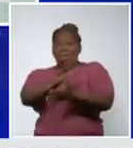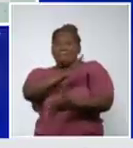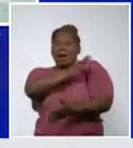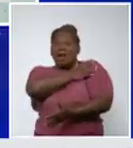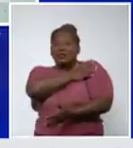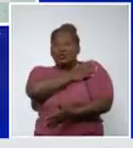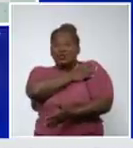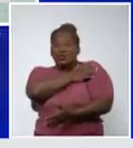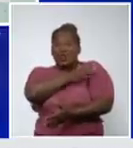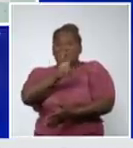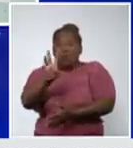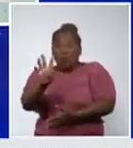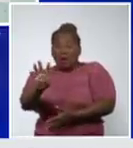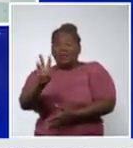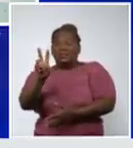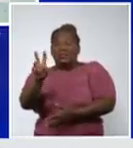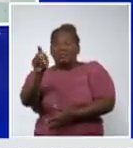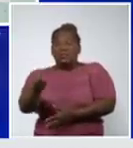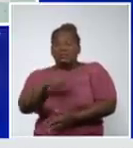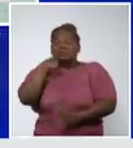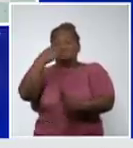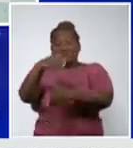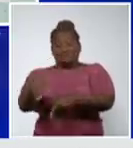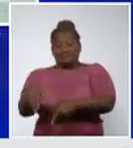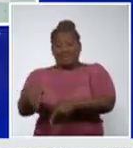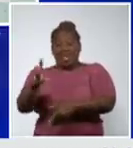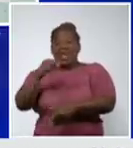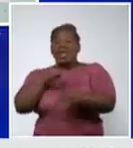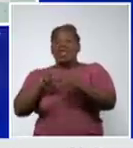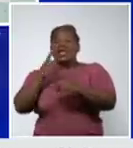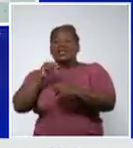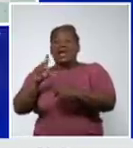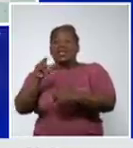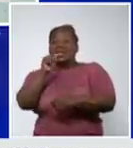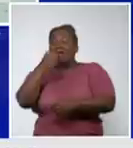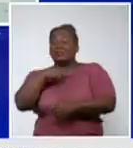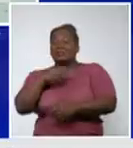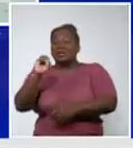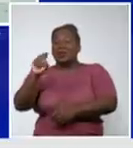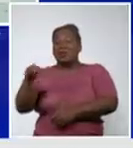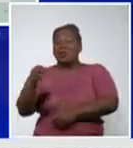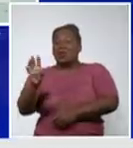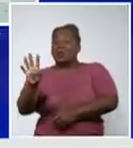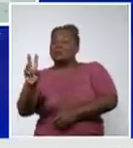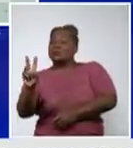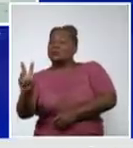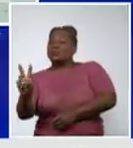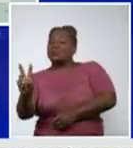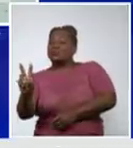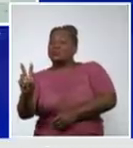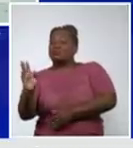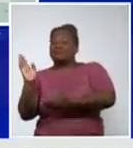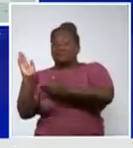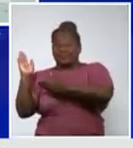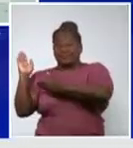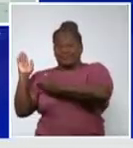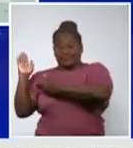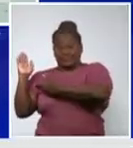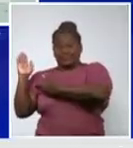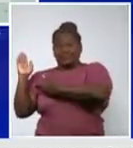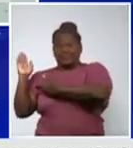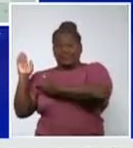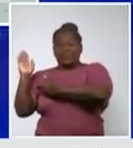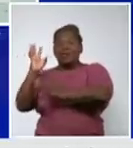marzo. Letalidad de 0,42, que como podemos ver es una